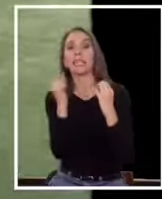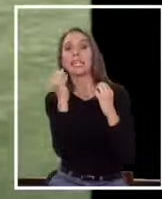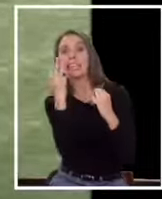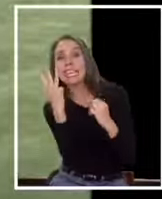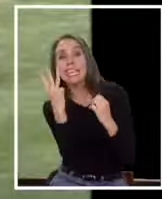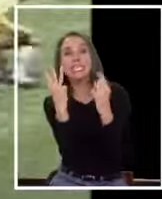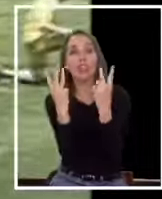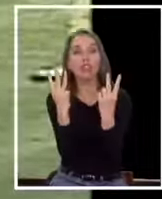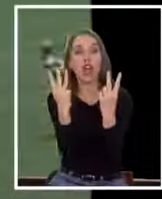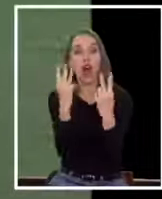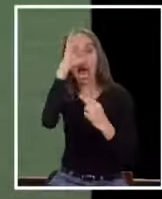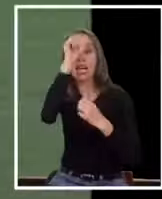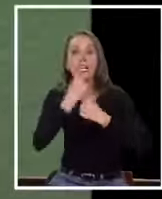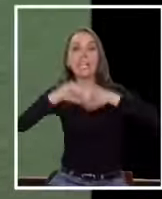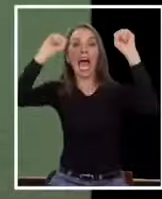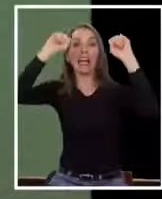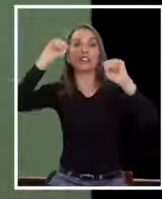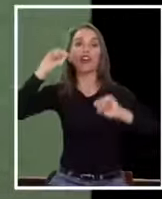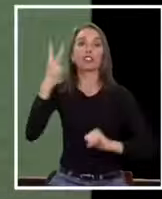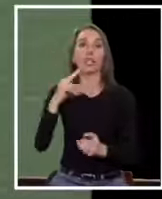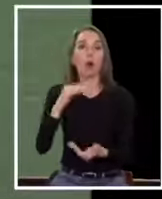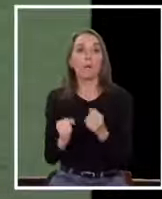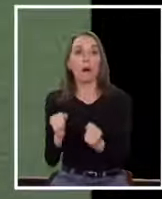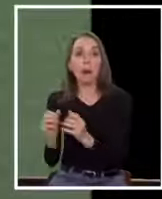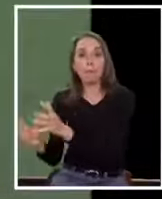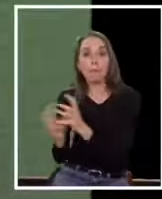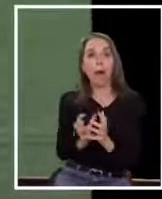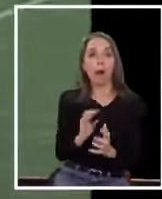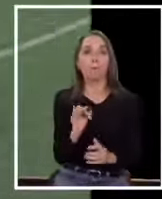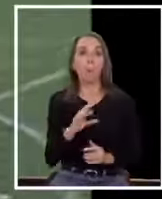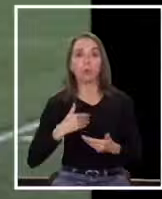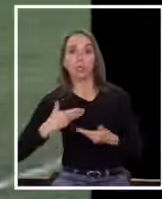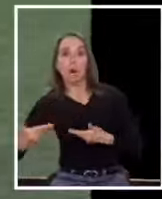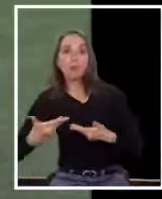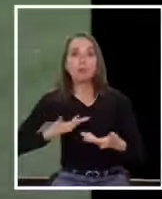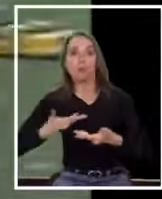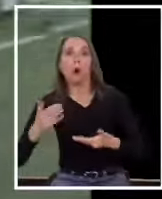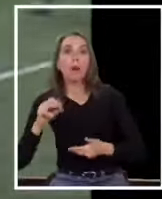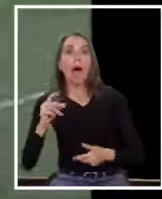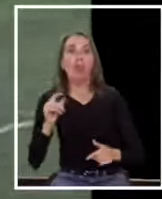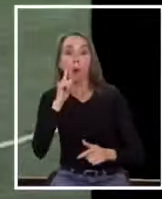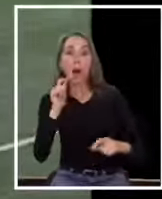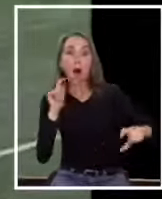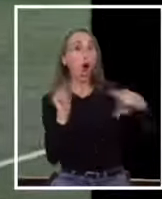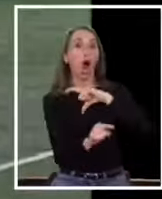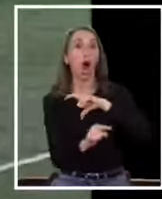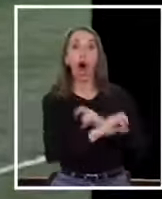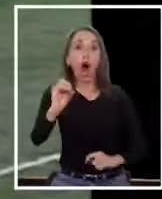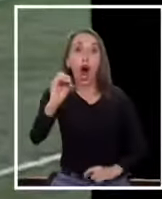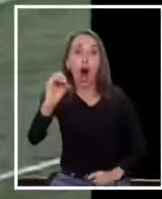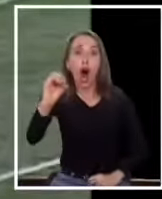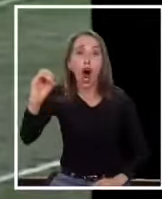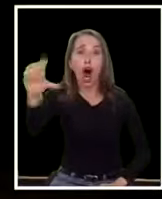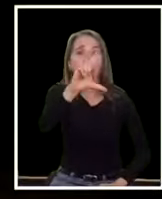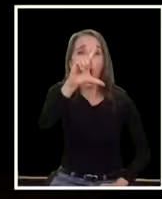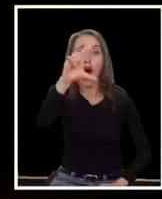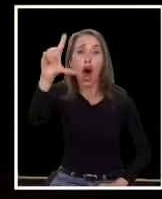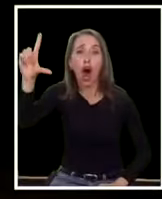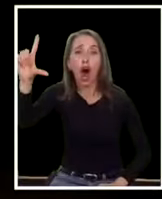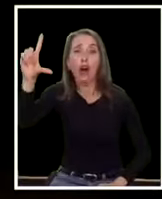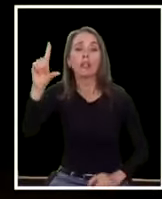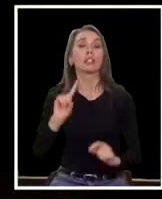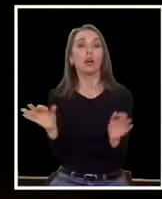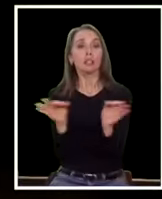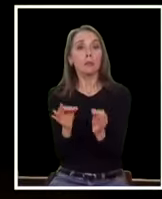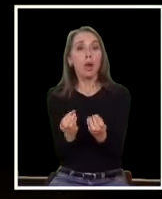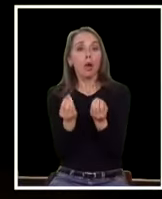Copa del Mundo. Burruchaga recibió de Maradona, Burruchaga, peligro, ¡gol! No se